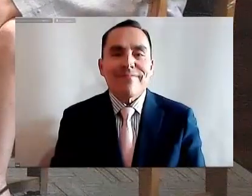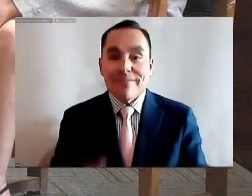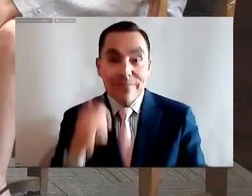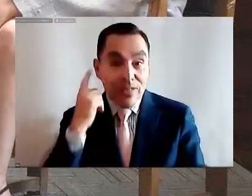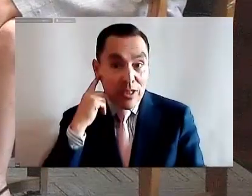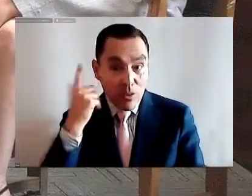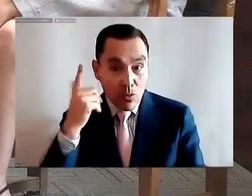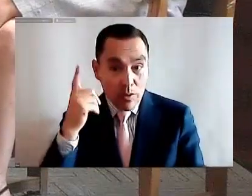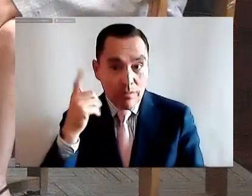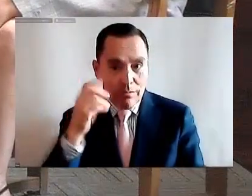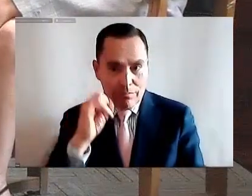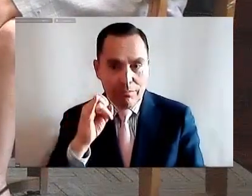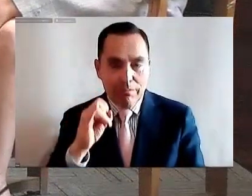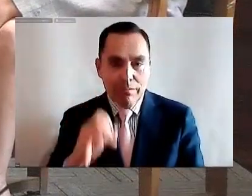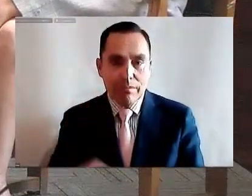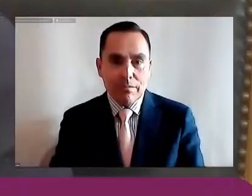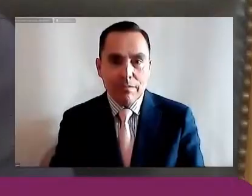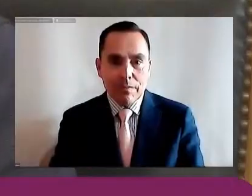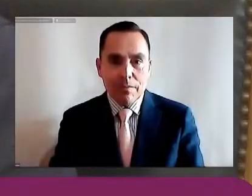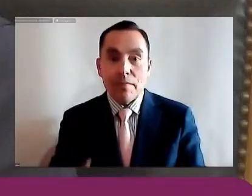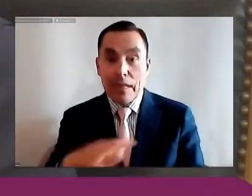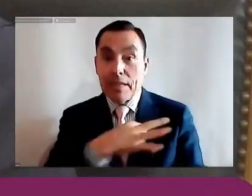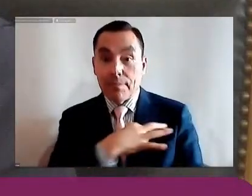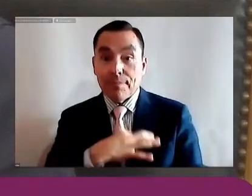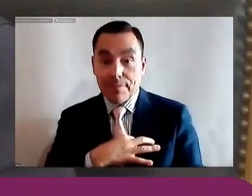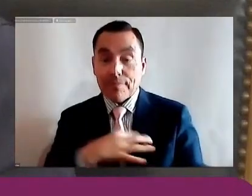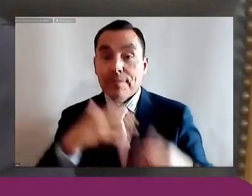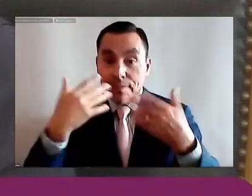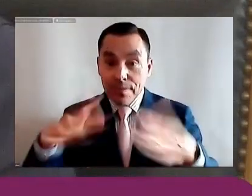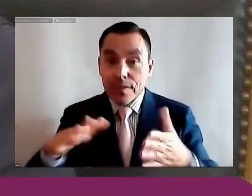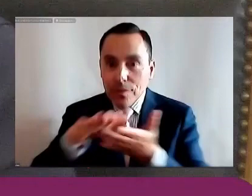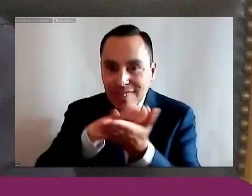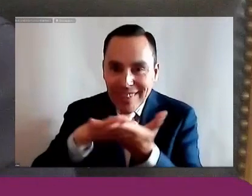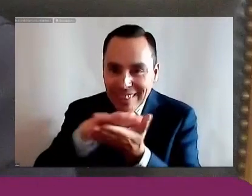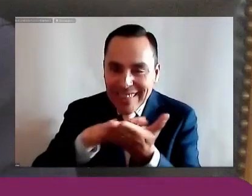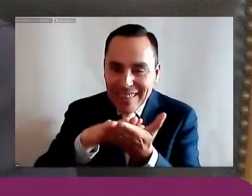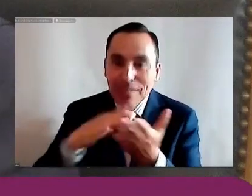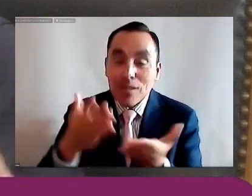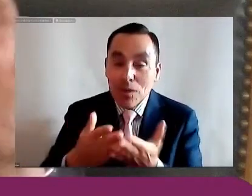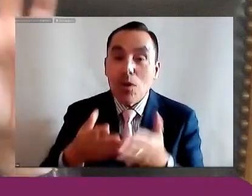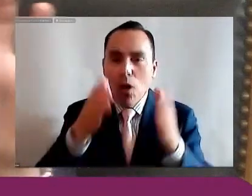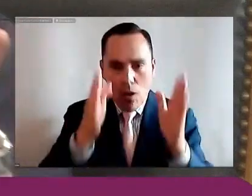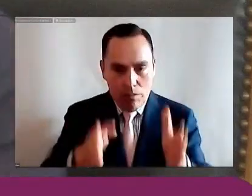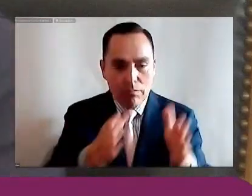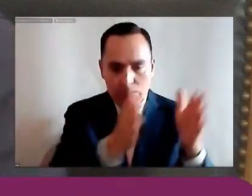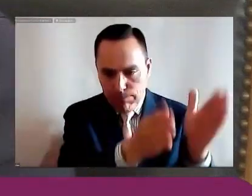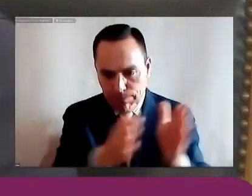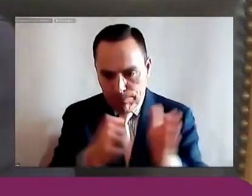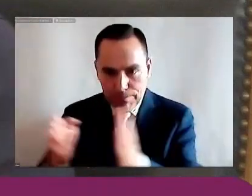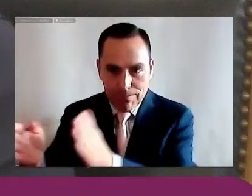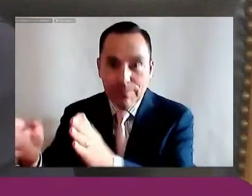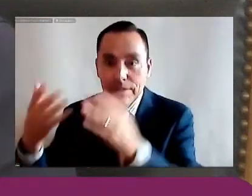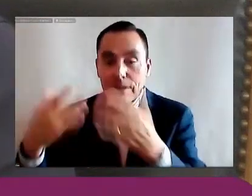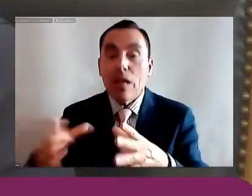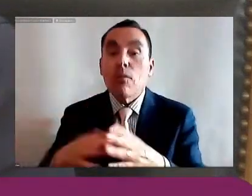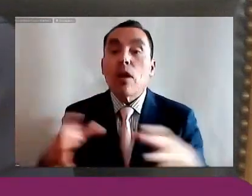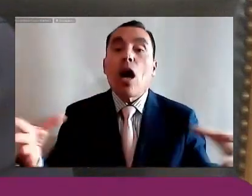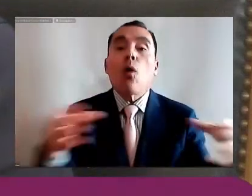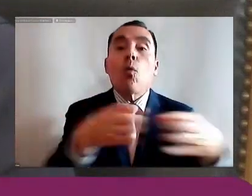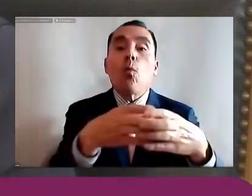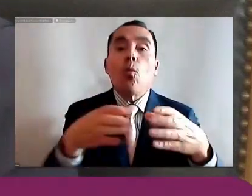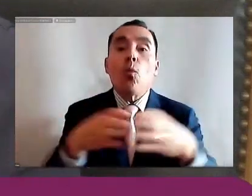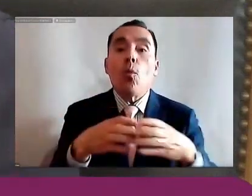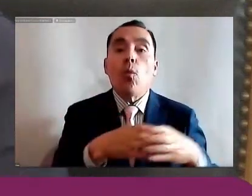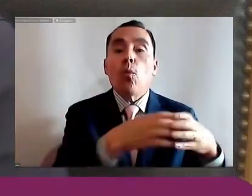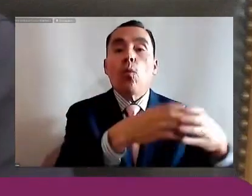Se escucha, sí. Y la ministra ya nos ilustró con varios elementos de este contexto, pero a mí me gustaría agruparlos en algunos hitos que creo